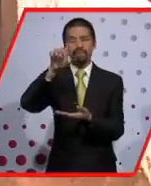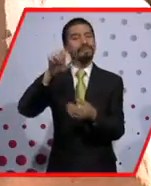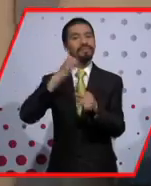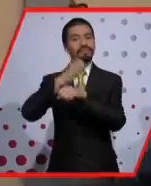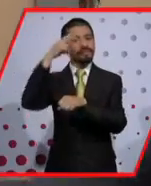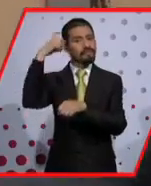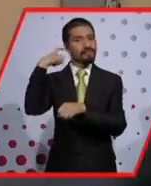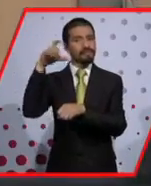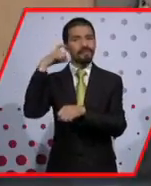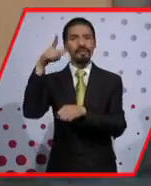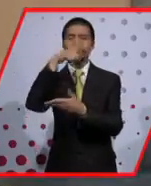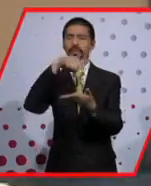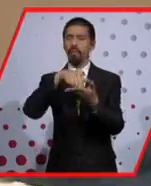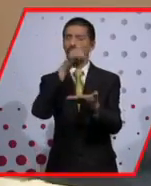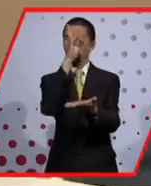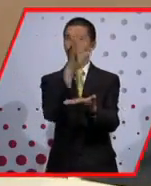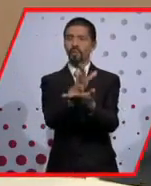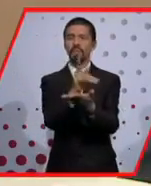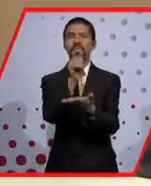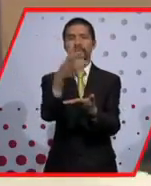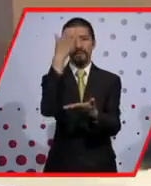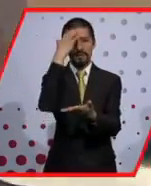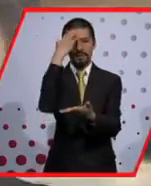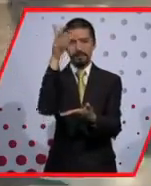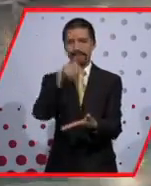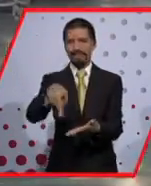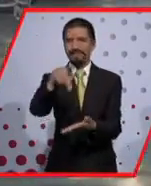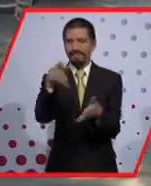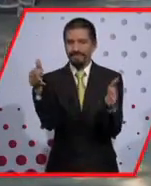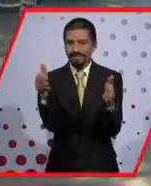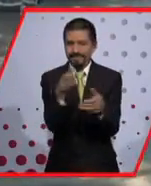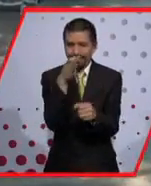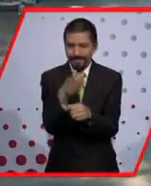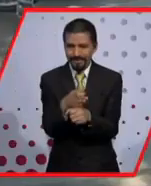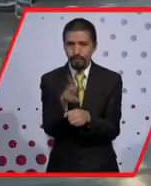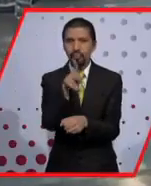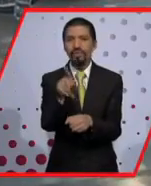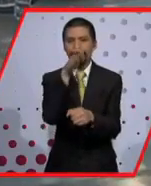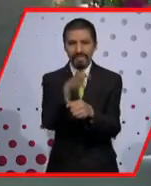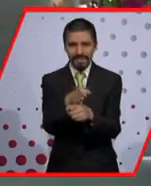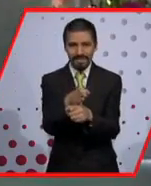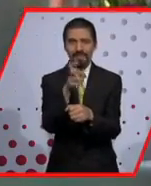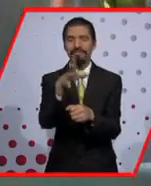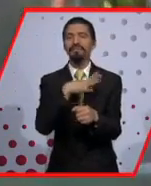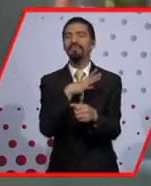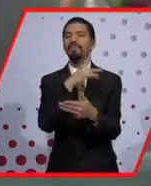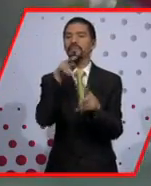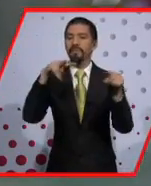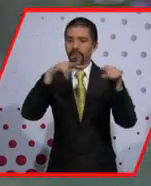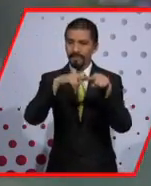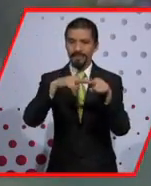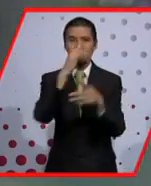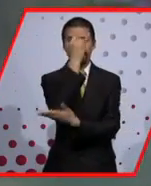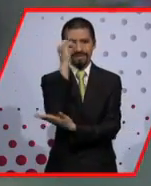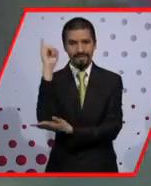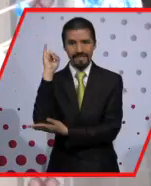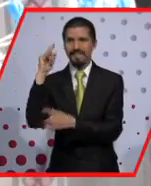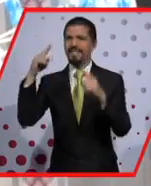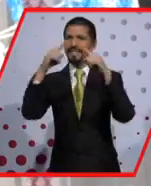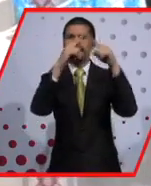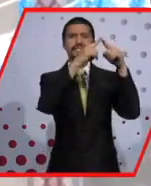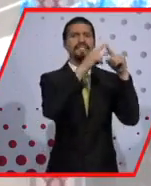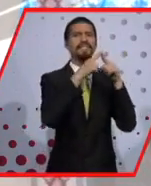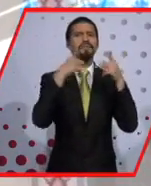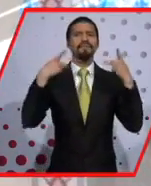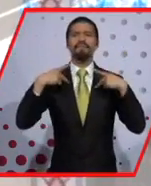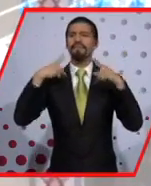se ubica un lugar único, conocido como el pueblito. Todos los días sus plazas, jardines, iglesias son visitados